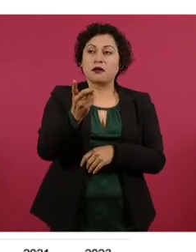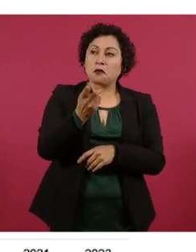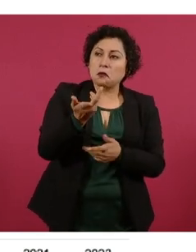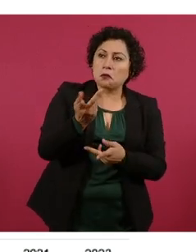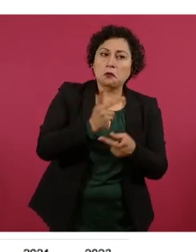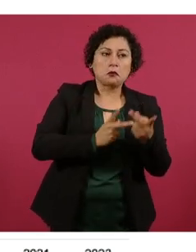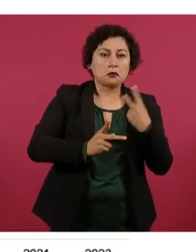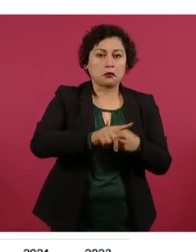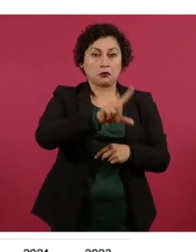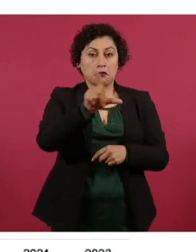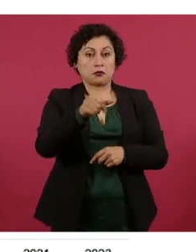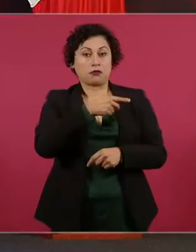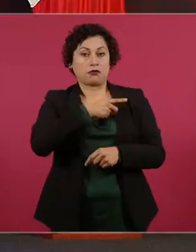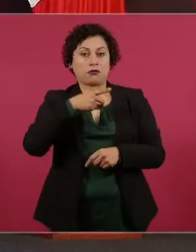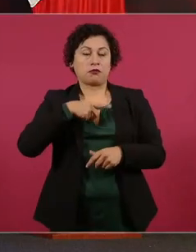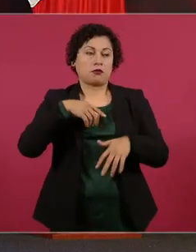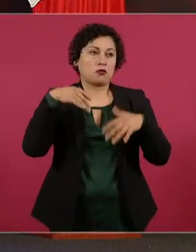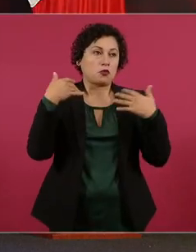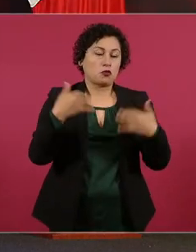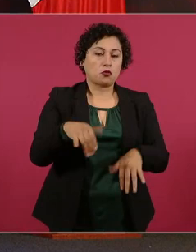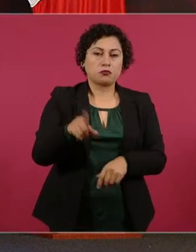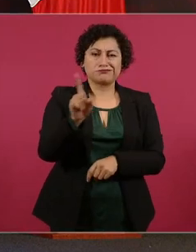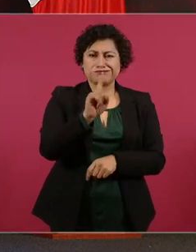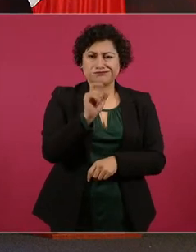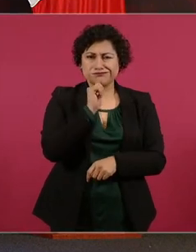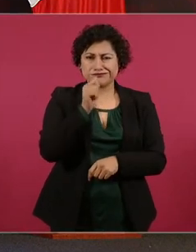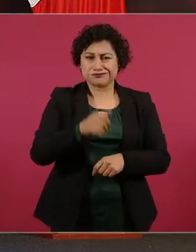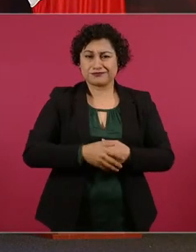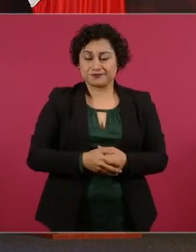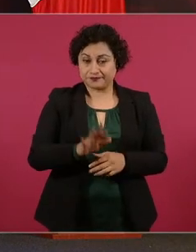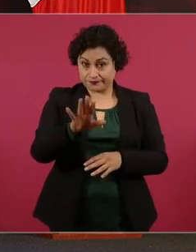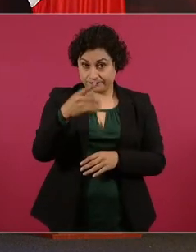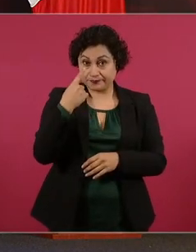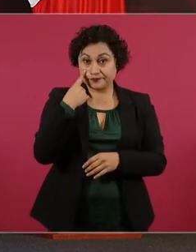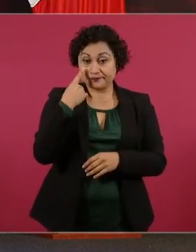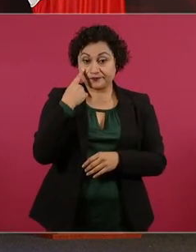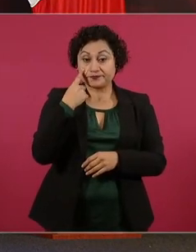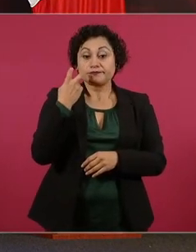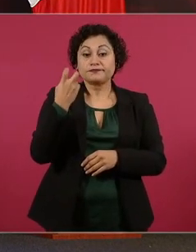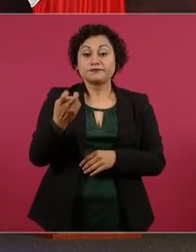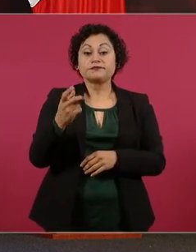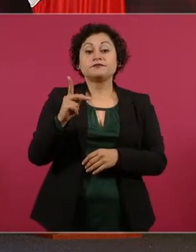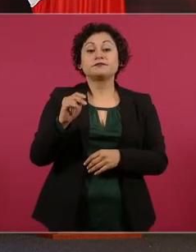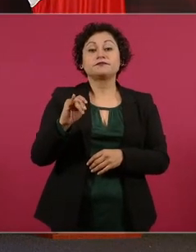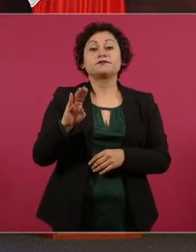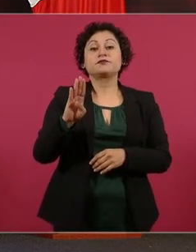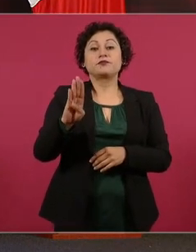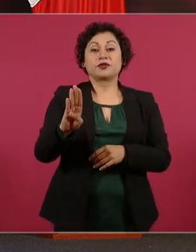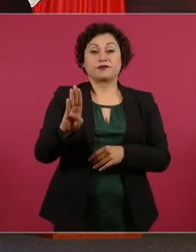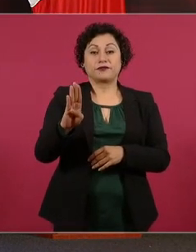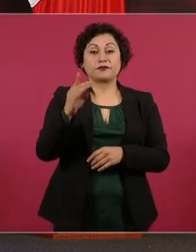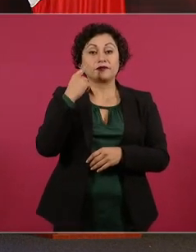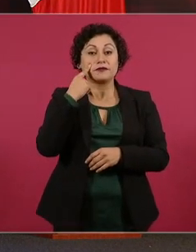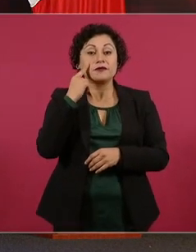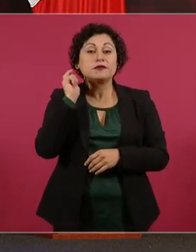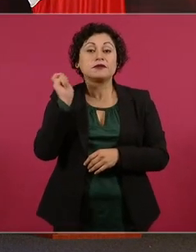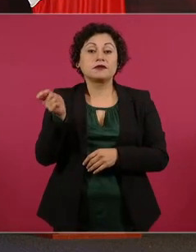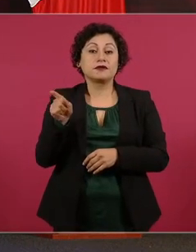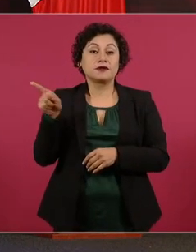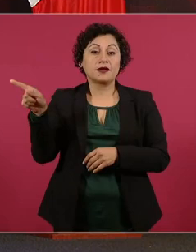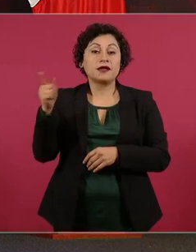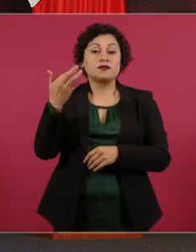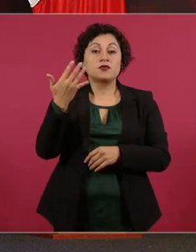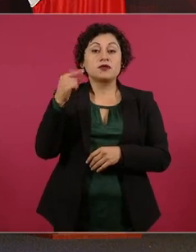Esto es con relación al Producto Interno Bruto. Llegamos a 50.2, pero fue porque se